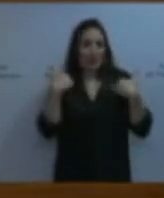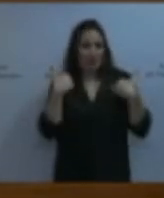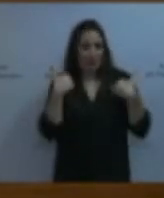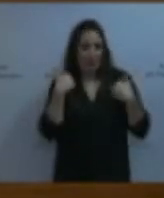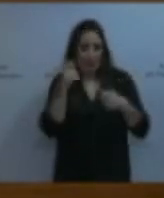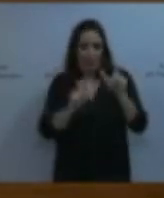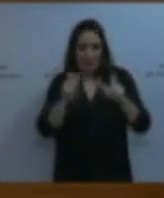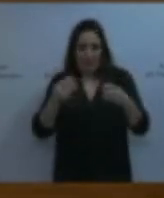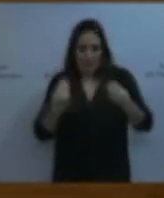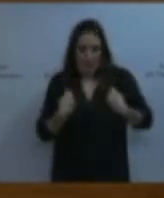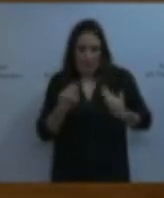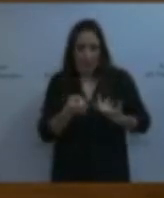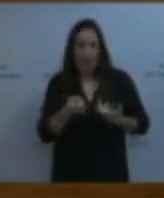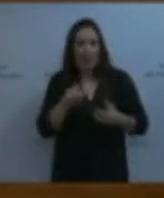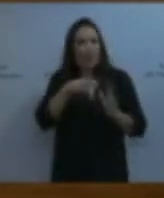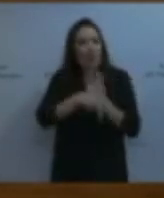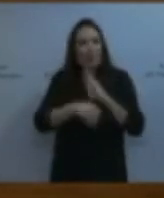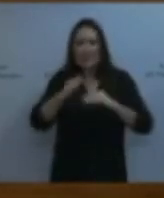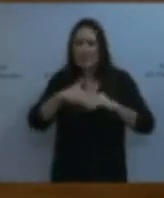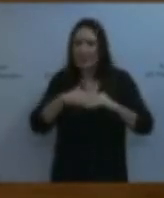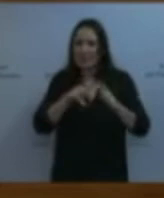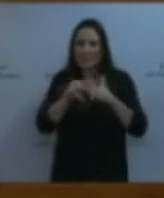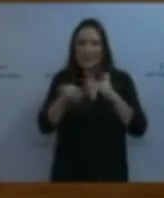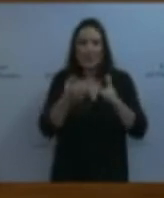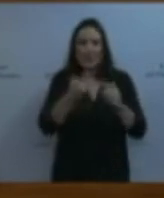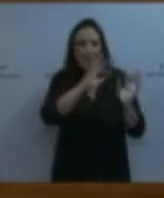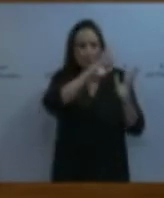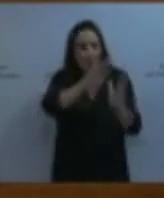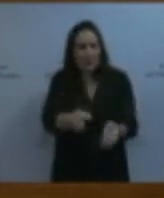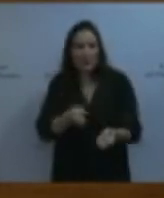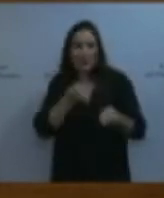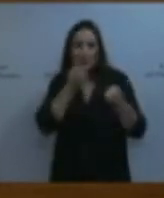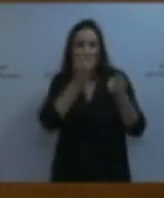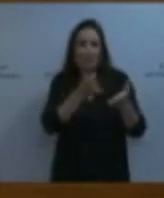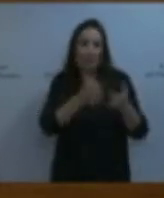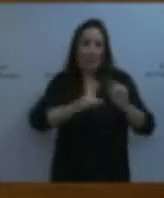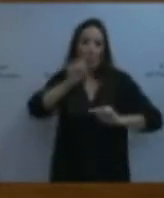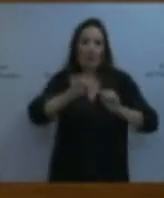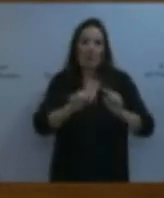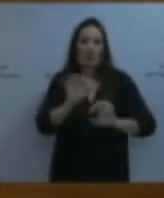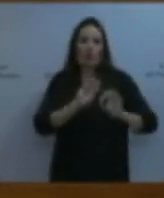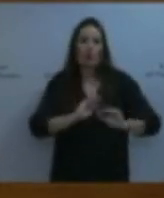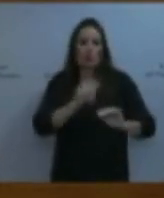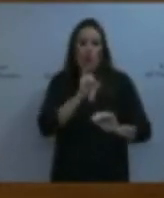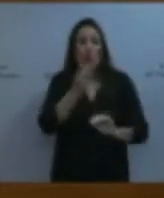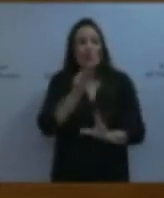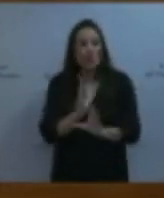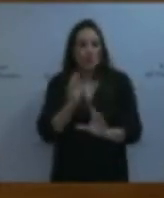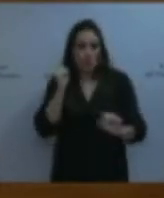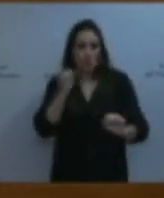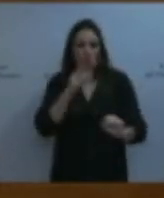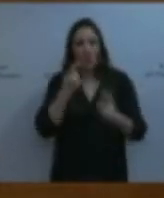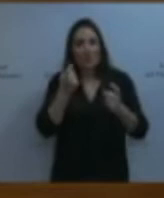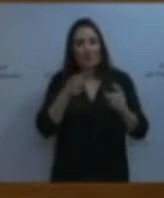inquilinas, normas mínimas de transparencia y rendición de cuentas en la administración de las comunidades y protocolos a seguir para prevenir y